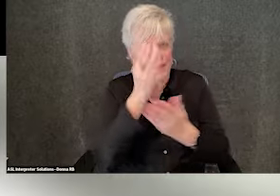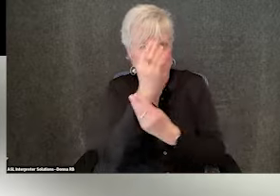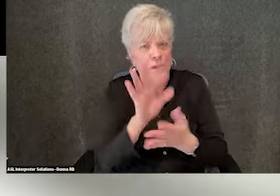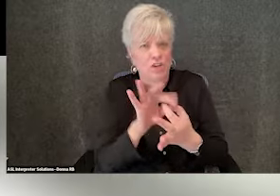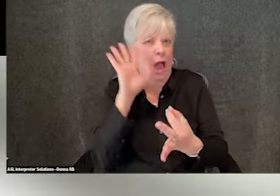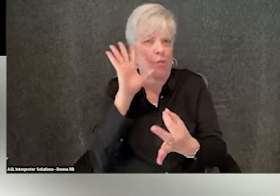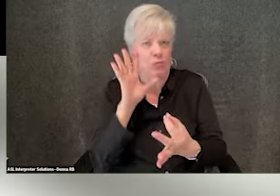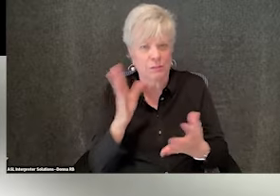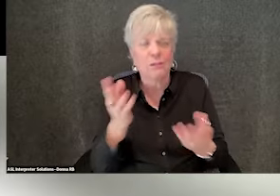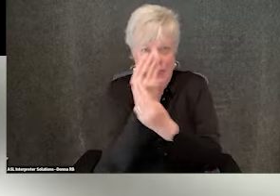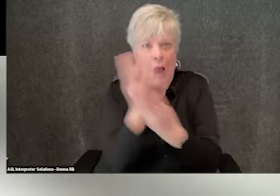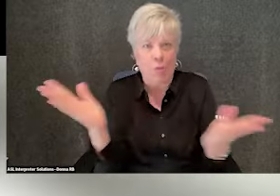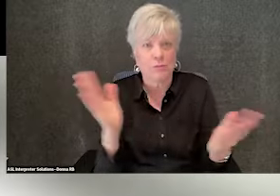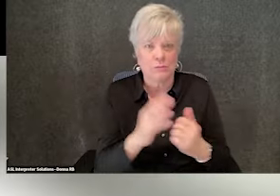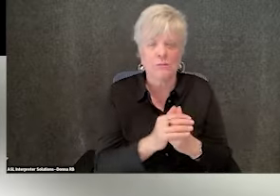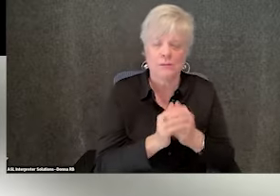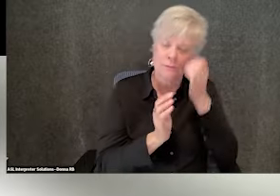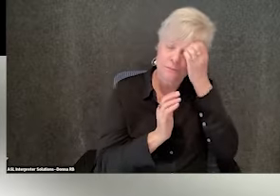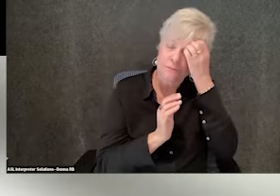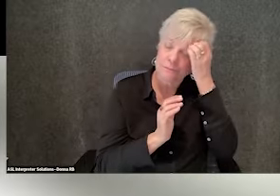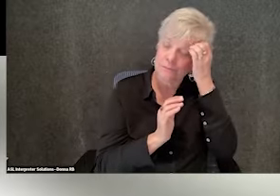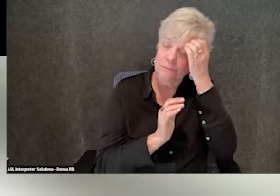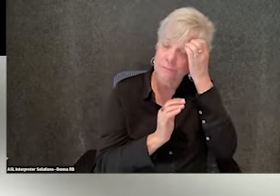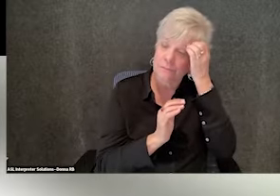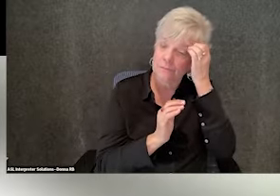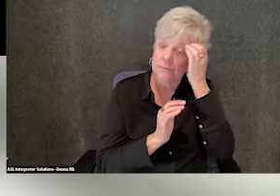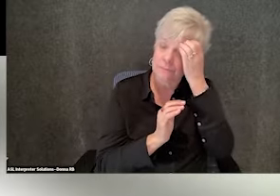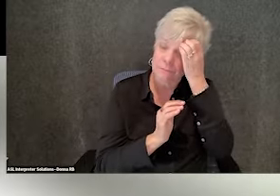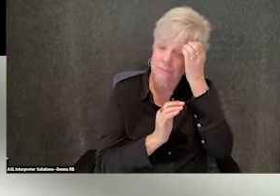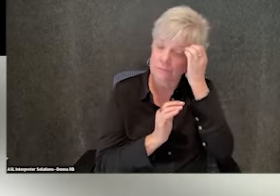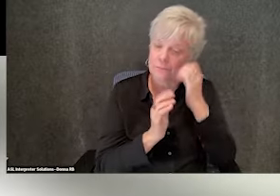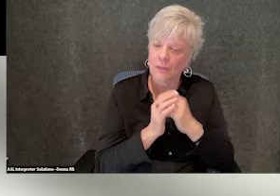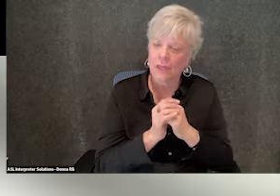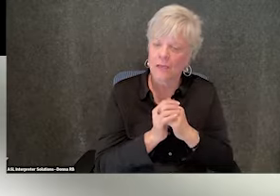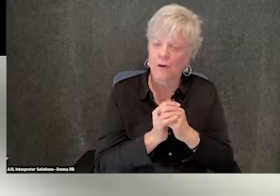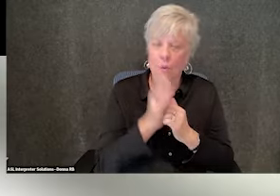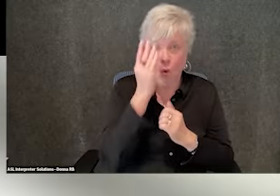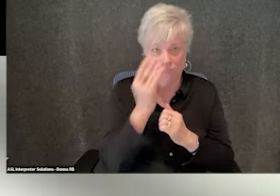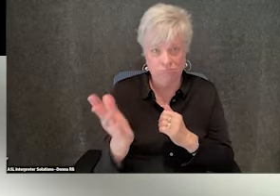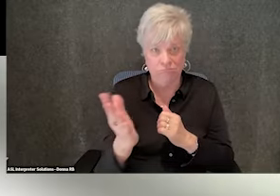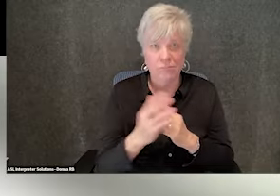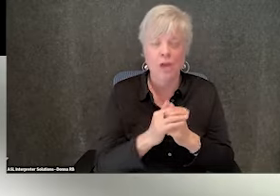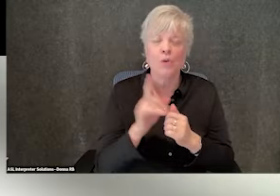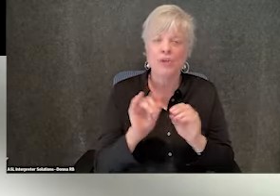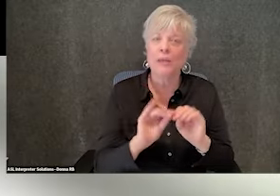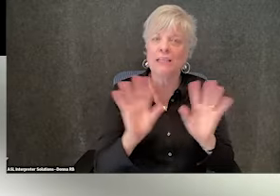La forma de autorización de divulgar información es algo que protege a la entidad.